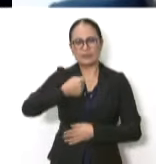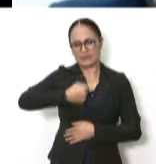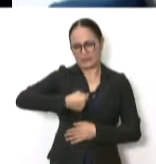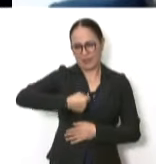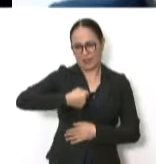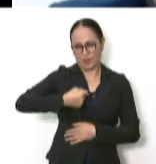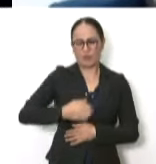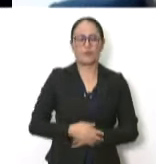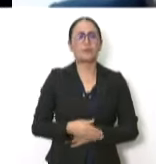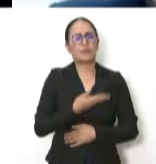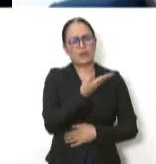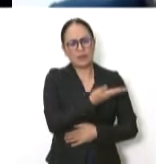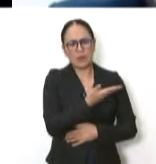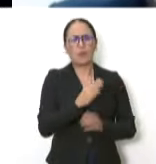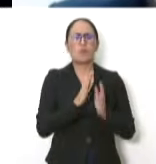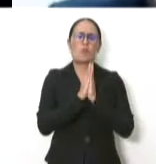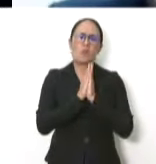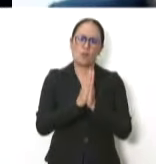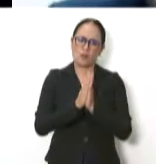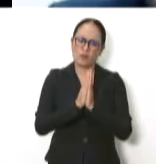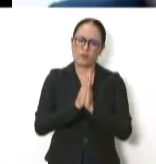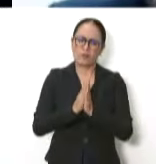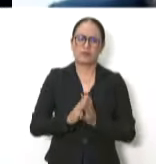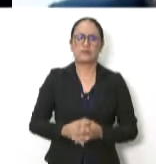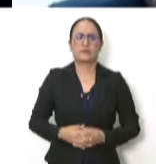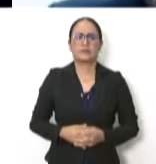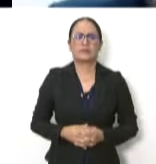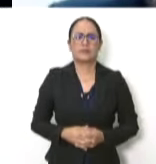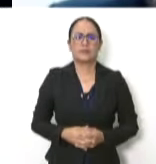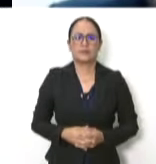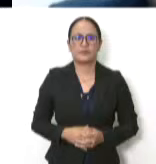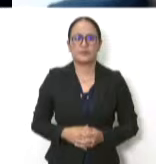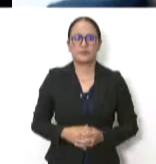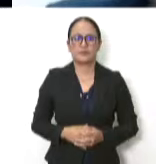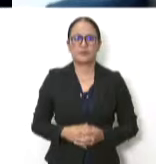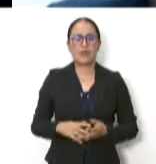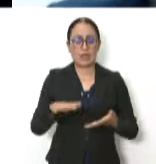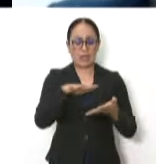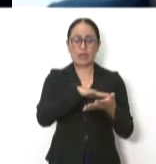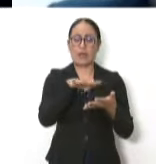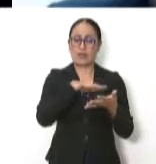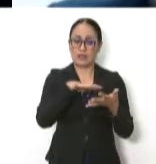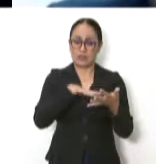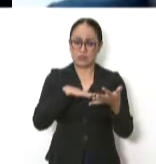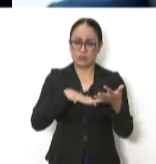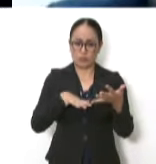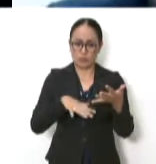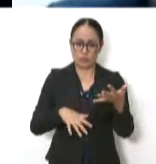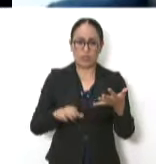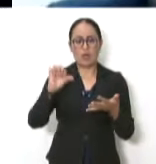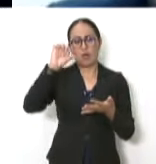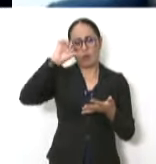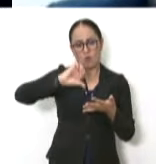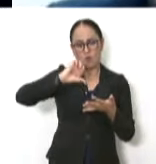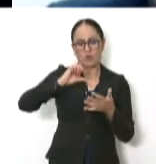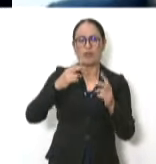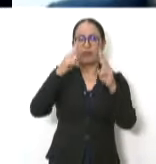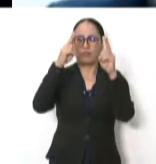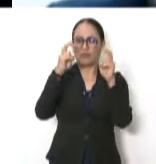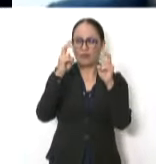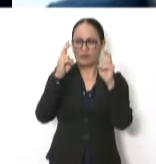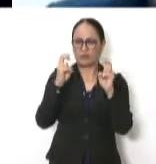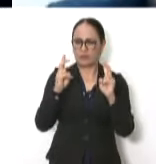usted misma que nos dé, haga lectura al orden del día que nos